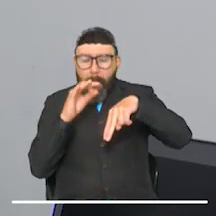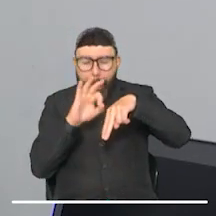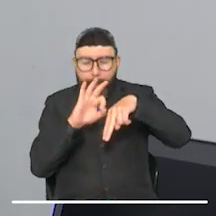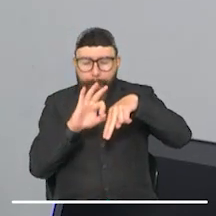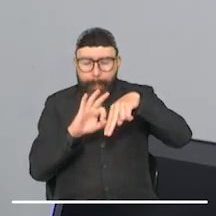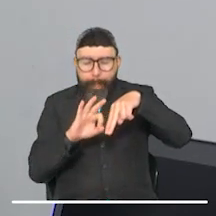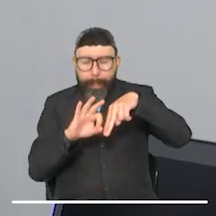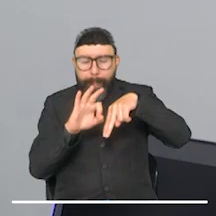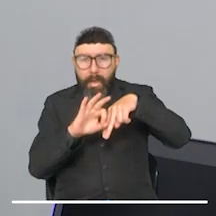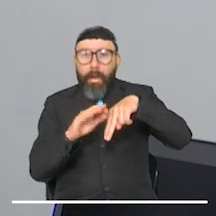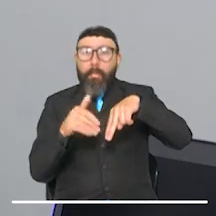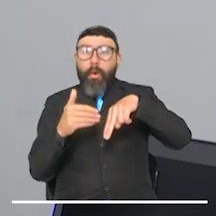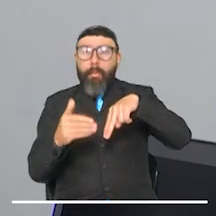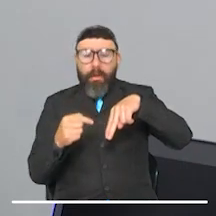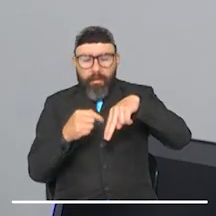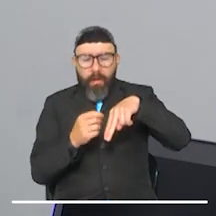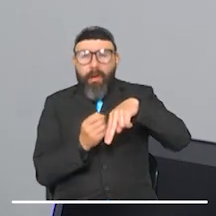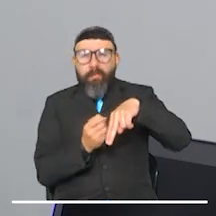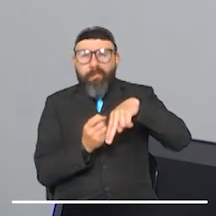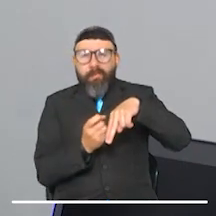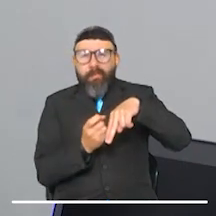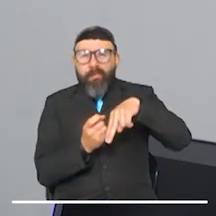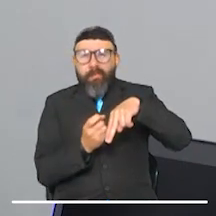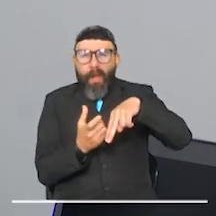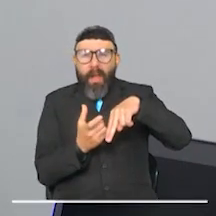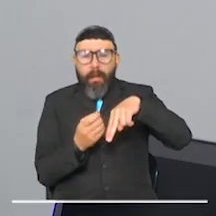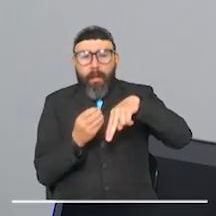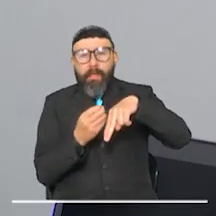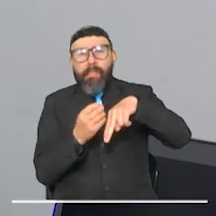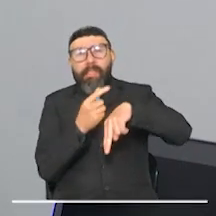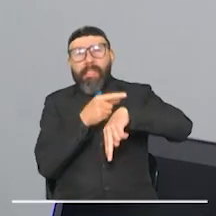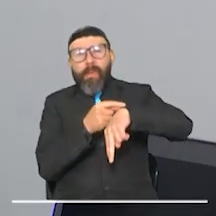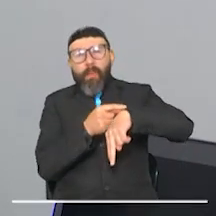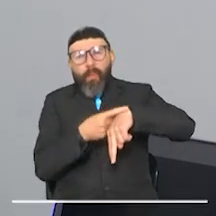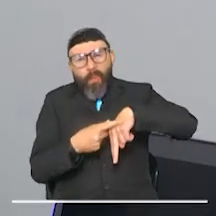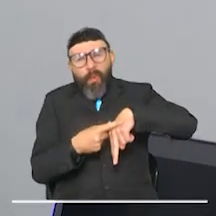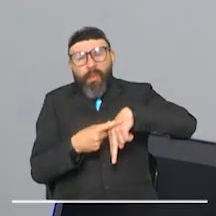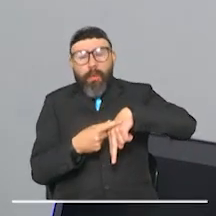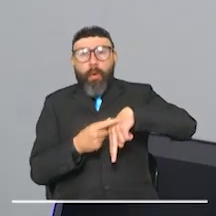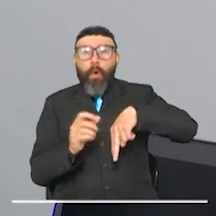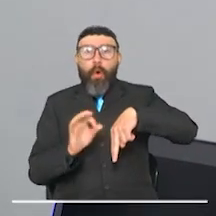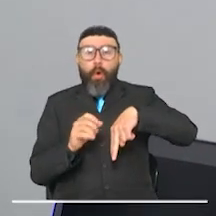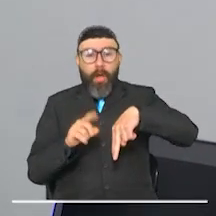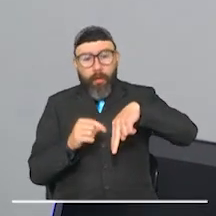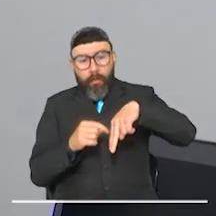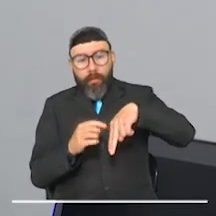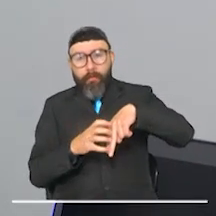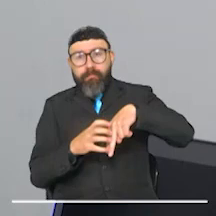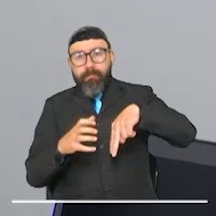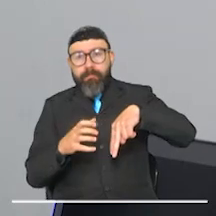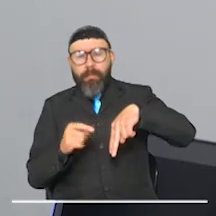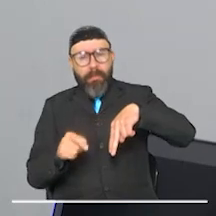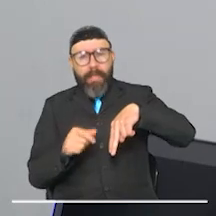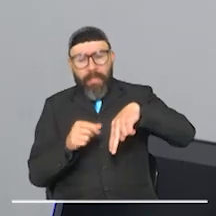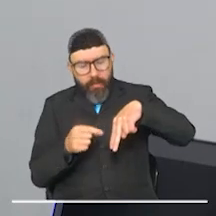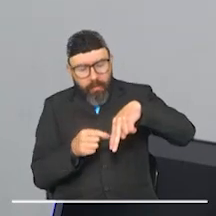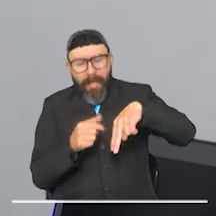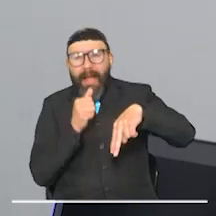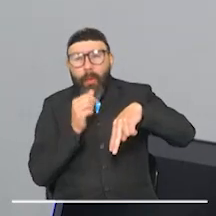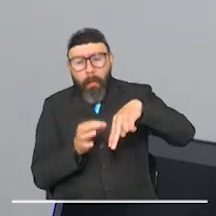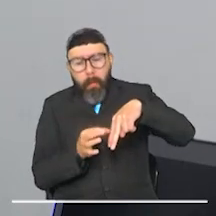a romperse la piel y algunos se hinchan y a salirles agua por